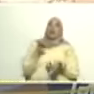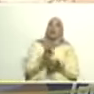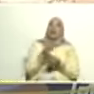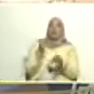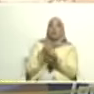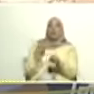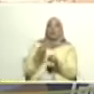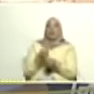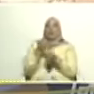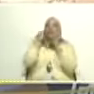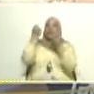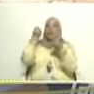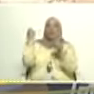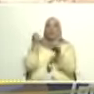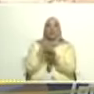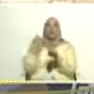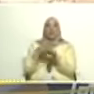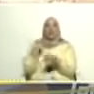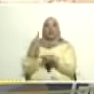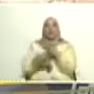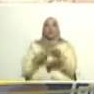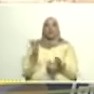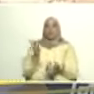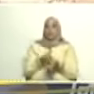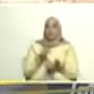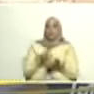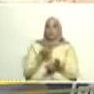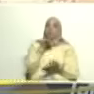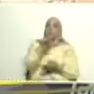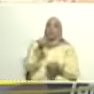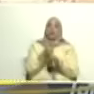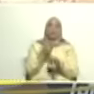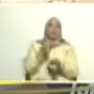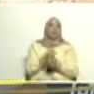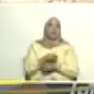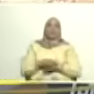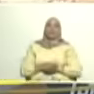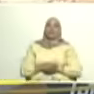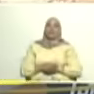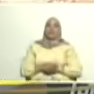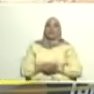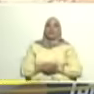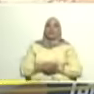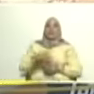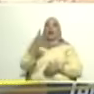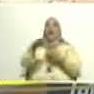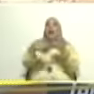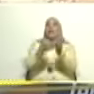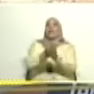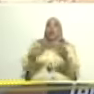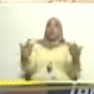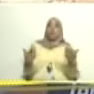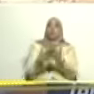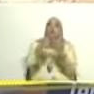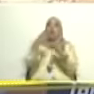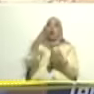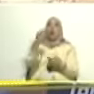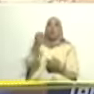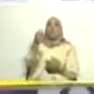los combatientes a pie para llegar a Bomboná, a Pichincha.